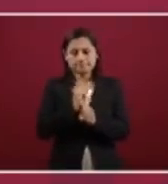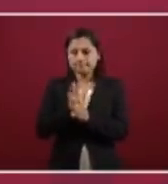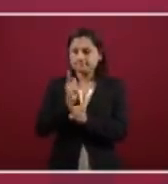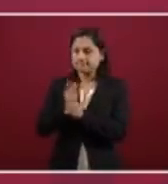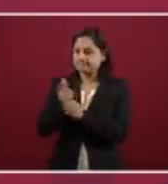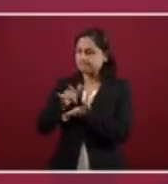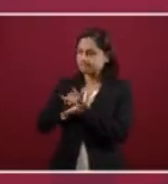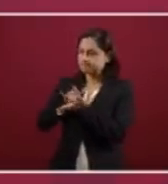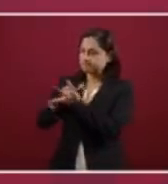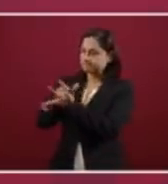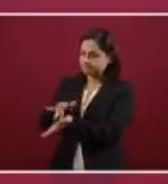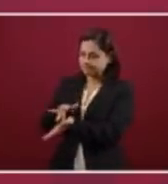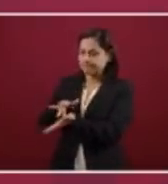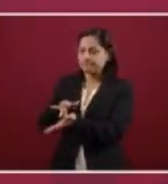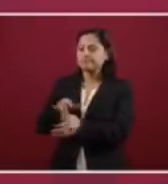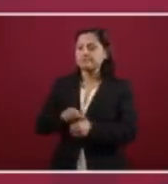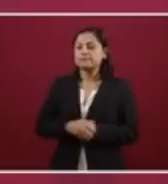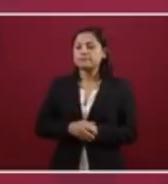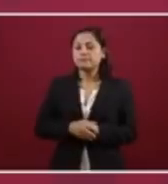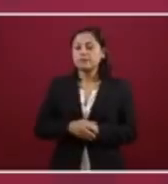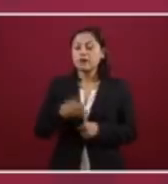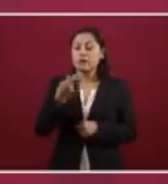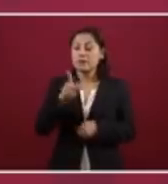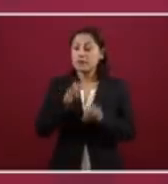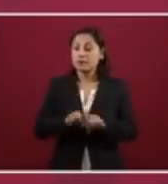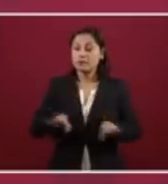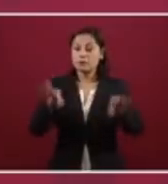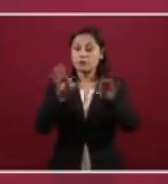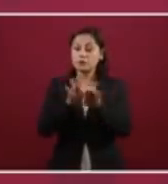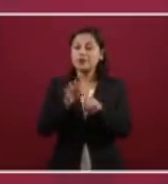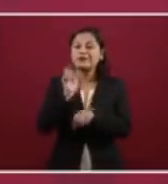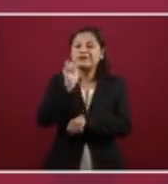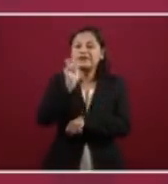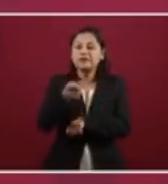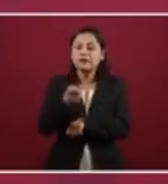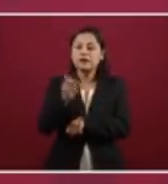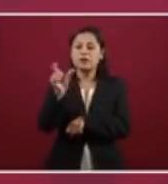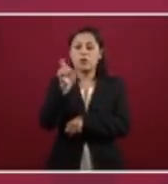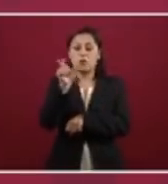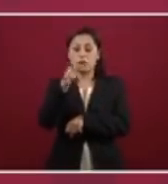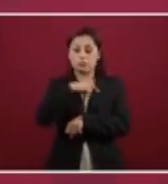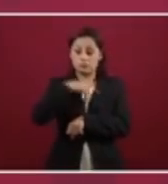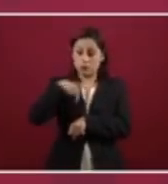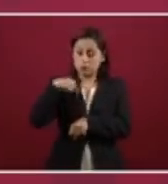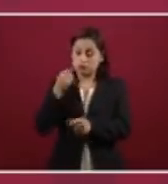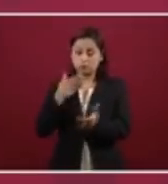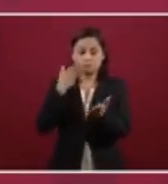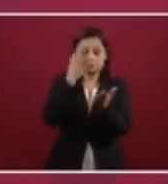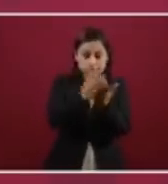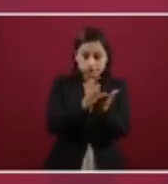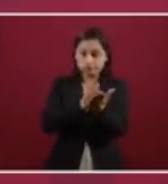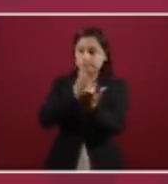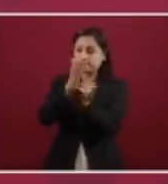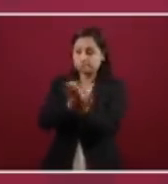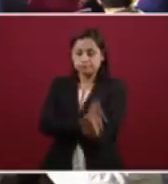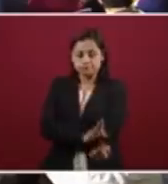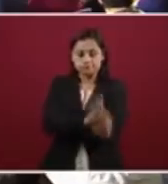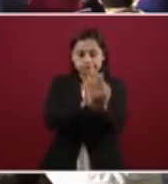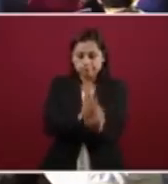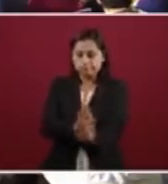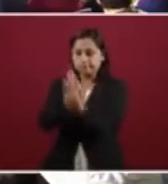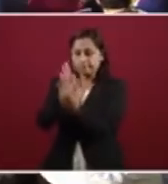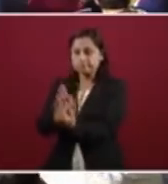más que nada, y algo muy importante, es la verificación en campo. Cuando vamos, y como ha comentado aquí el